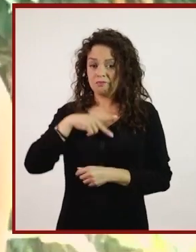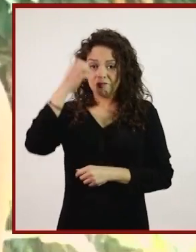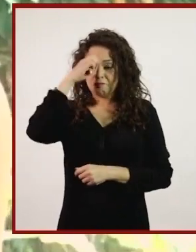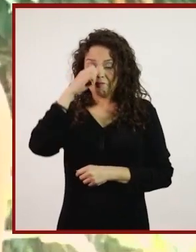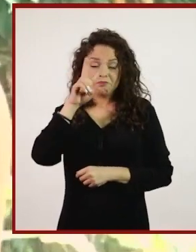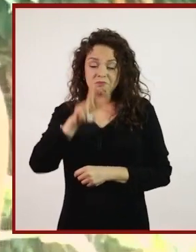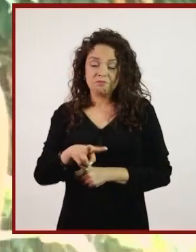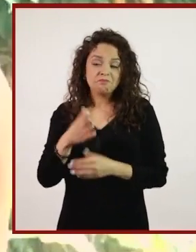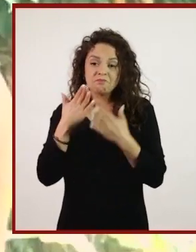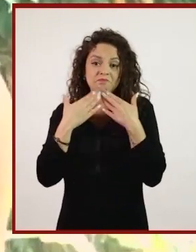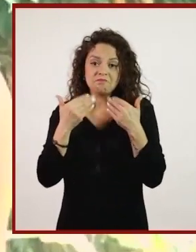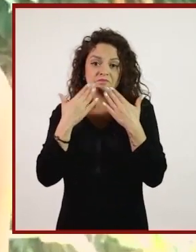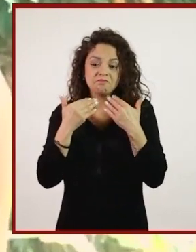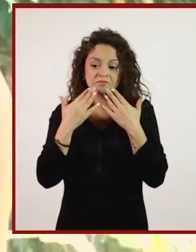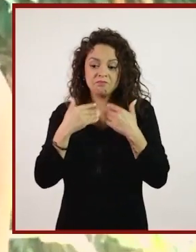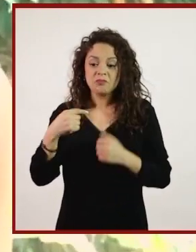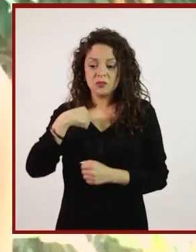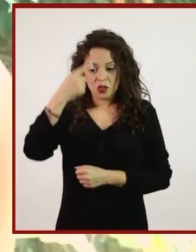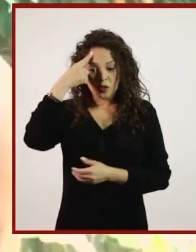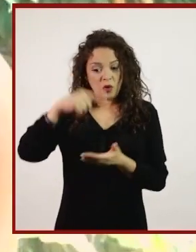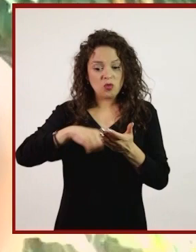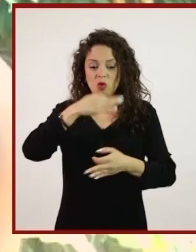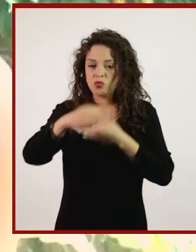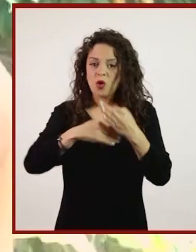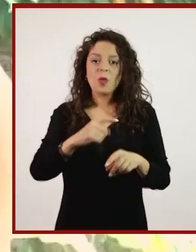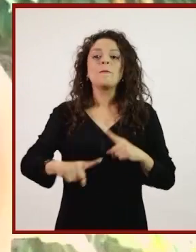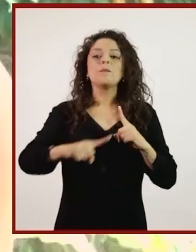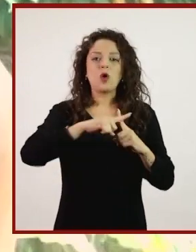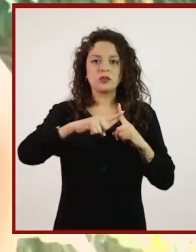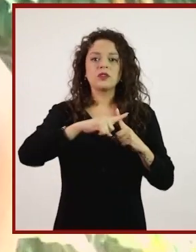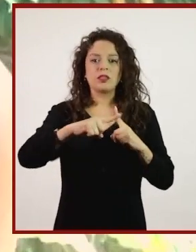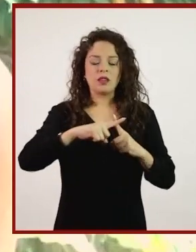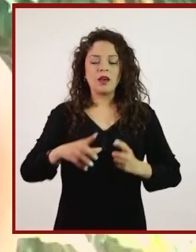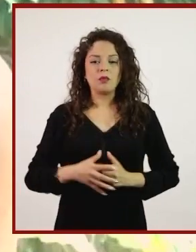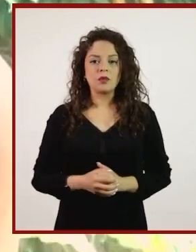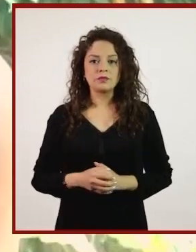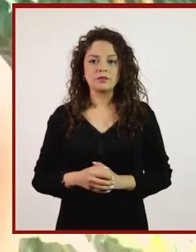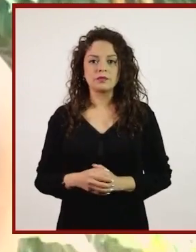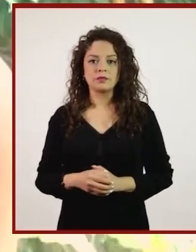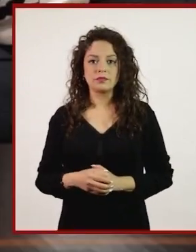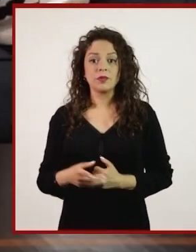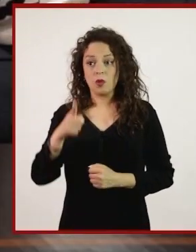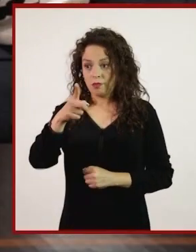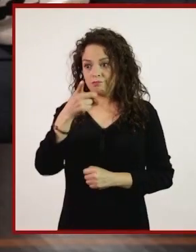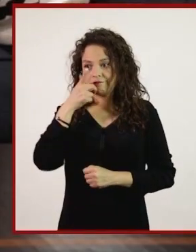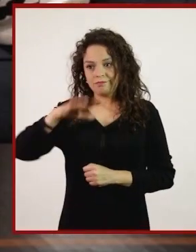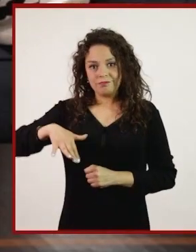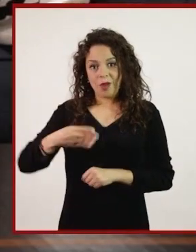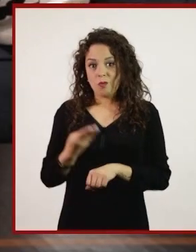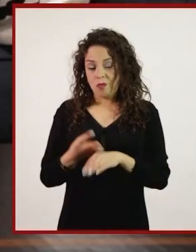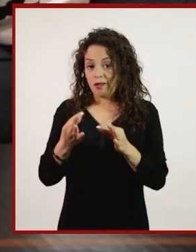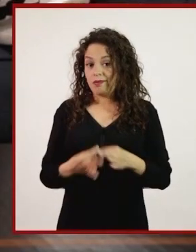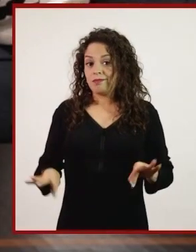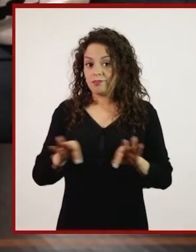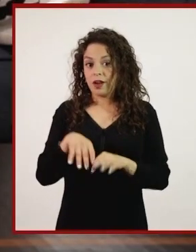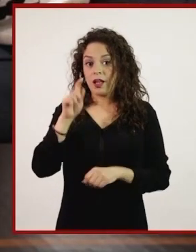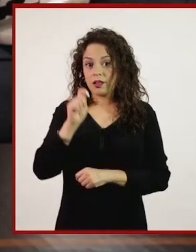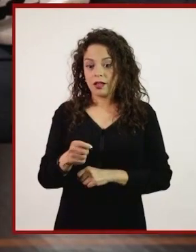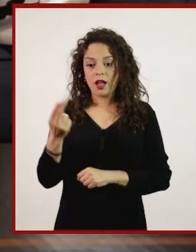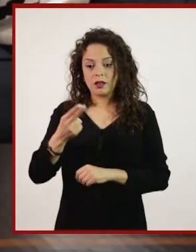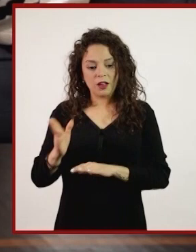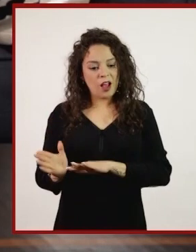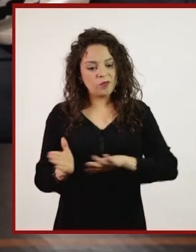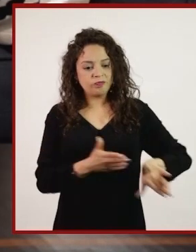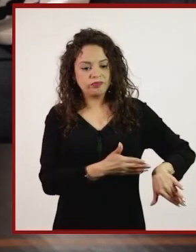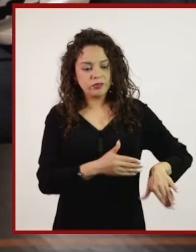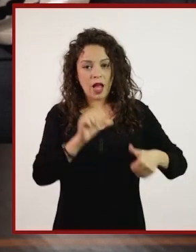experiencia no podría decirte eso. Creo que todo es un pro, ¿no? Definitivamente, y dijiste algo súper importante, dejar a